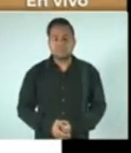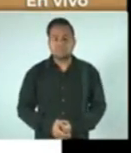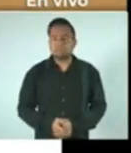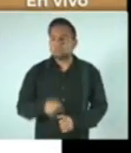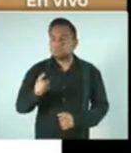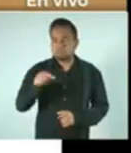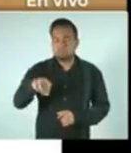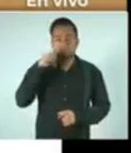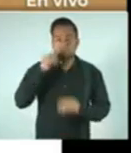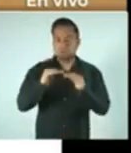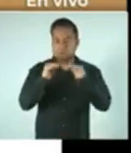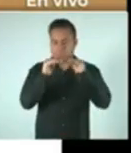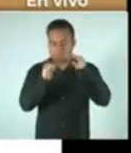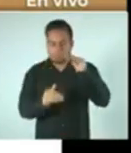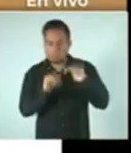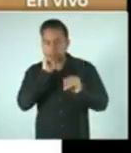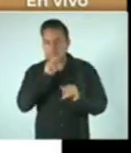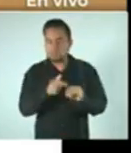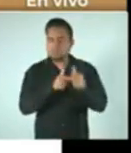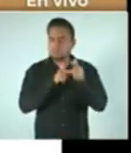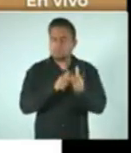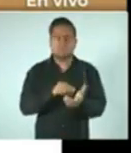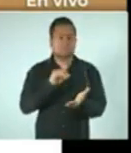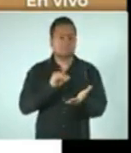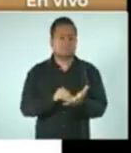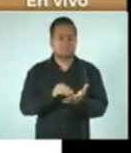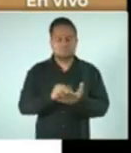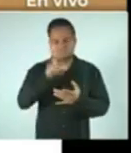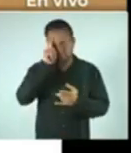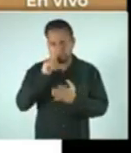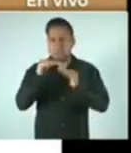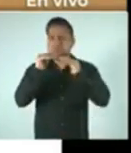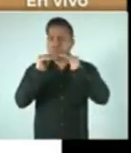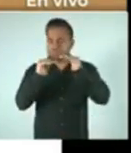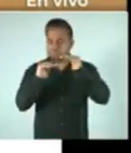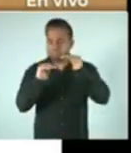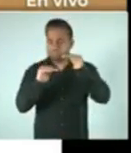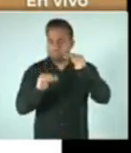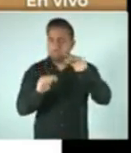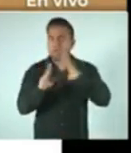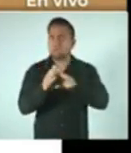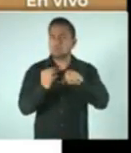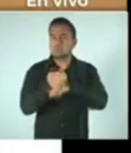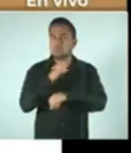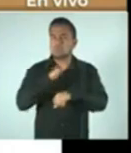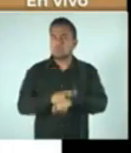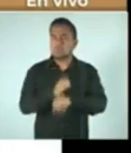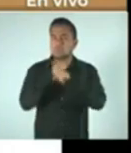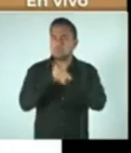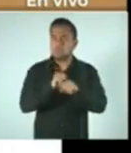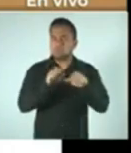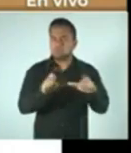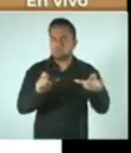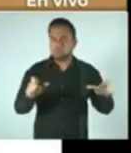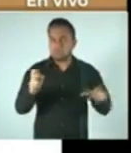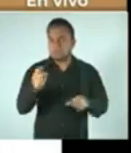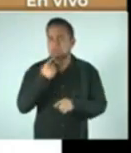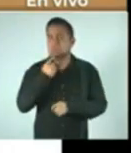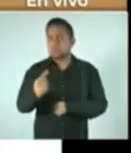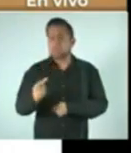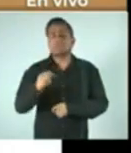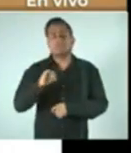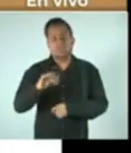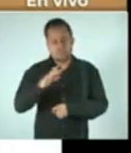decremento en Oaxaca, sino una continuidad de la tendencia a la baja. Esto nos marca la